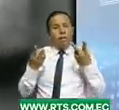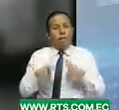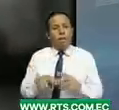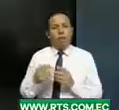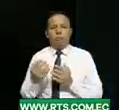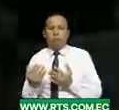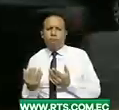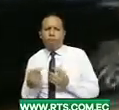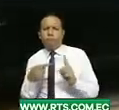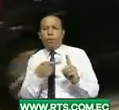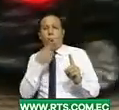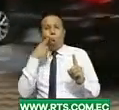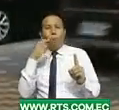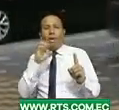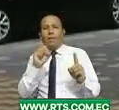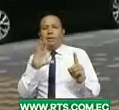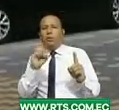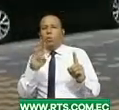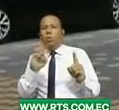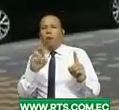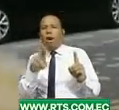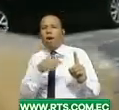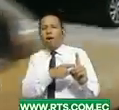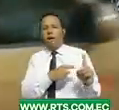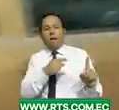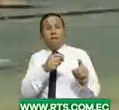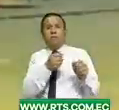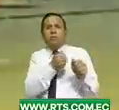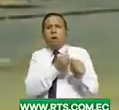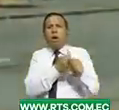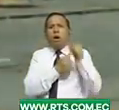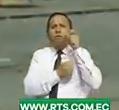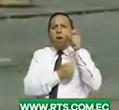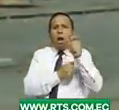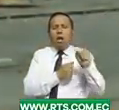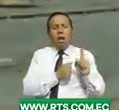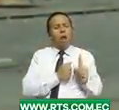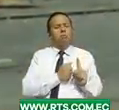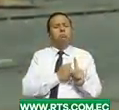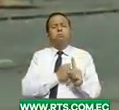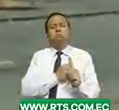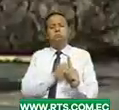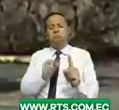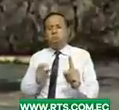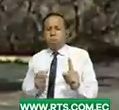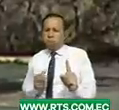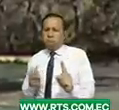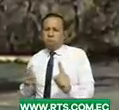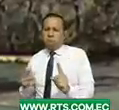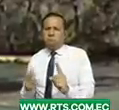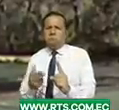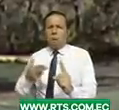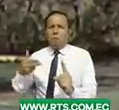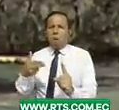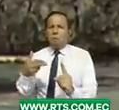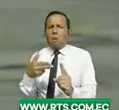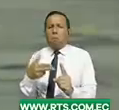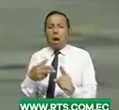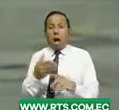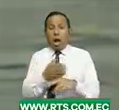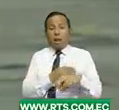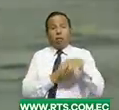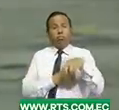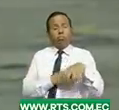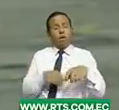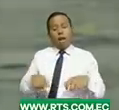frente a las oficinas del Ministerio Público, en el centro. Había terminado de lustrarse los zapatos. En